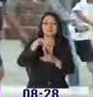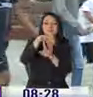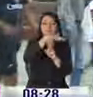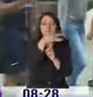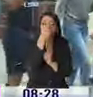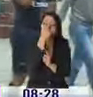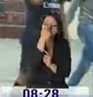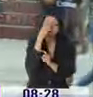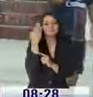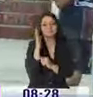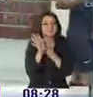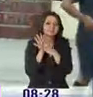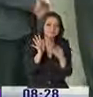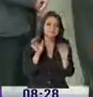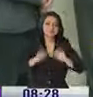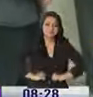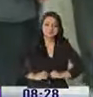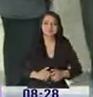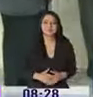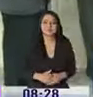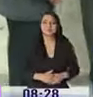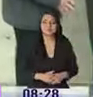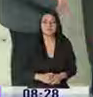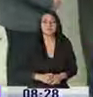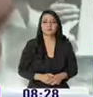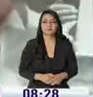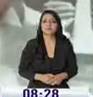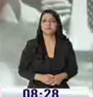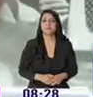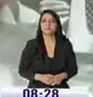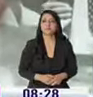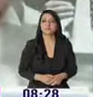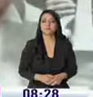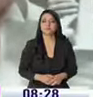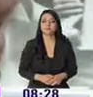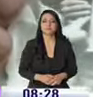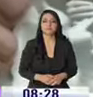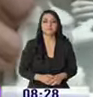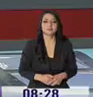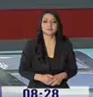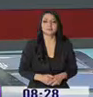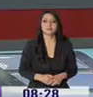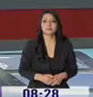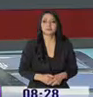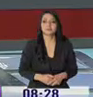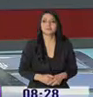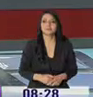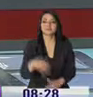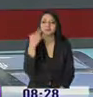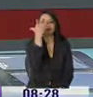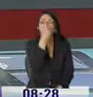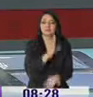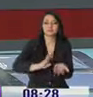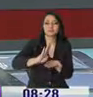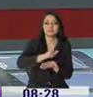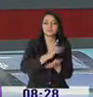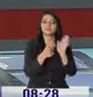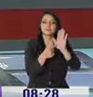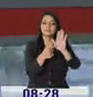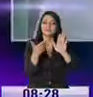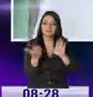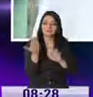y seguir su legado. Informó Priscila Cadena. Lindo el barrio, ¿no? Ahí está lo que hablábamos el